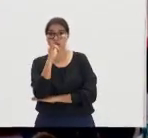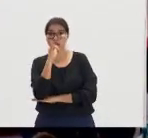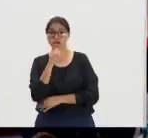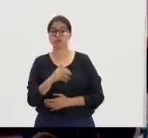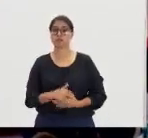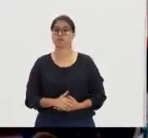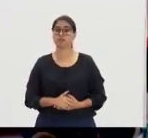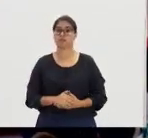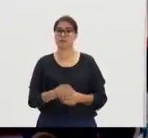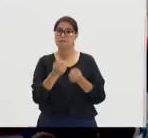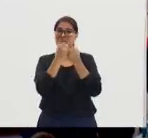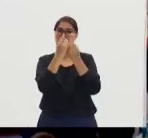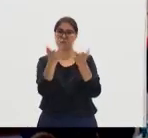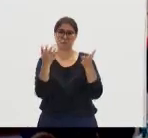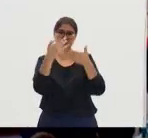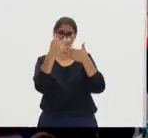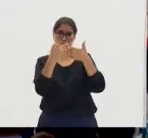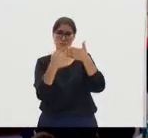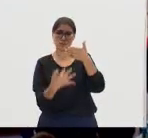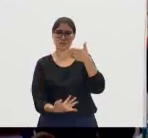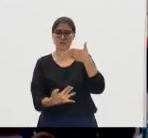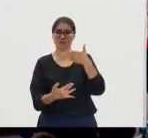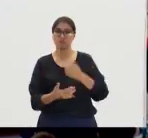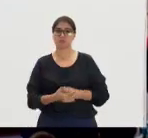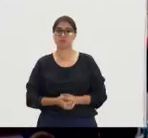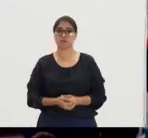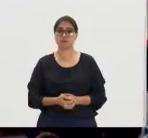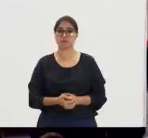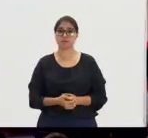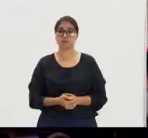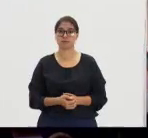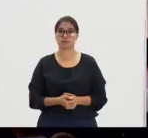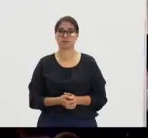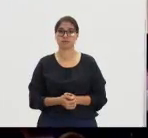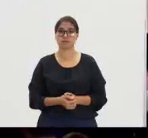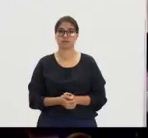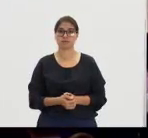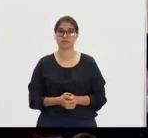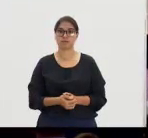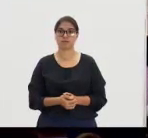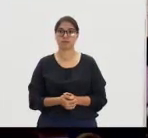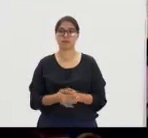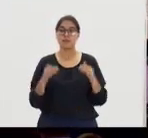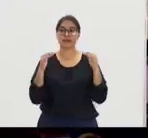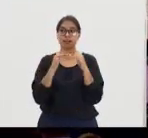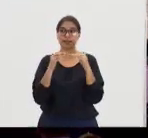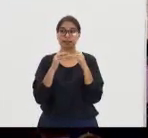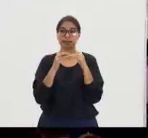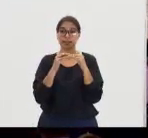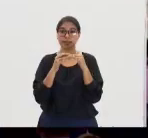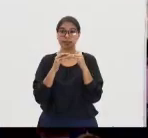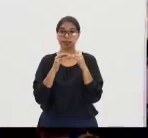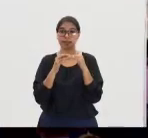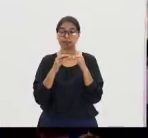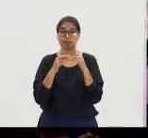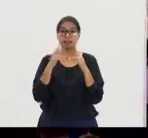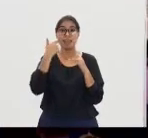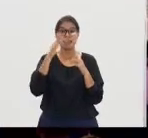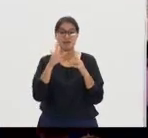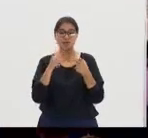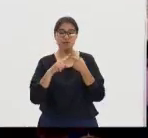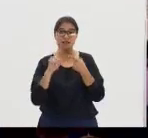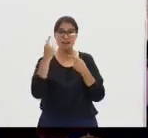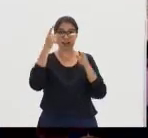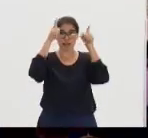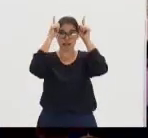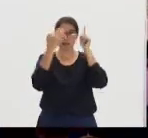más tropiezos. El primer tropiezo que Satanás te pone es la codicia. ¿Cuál es el primer tropiezo?